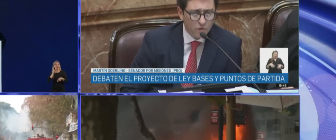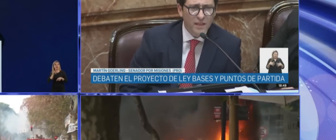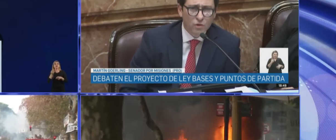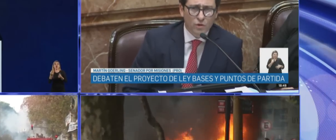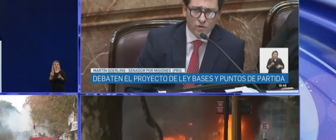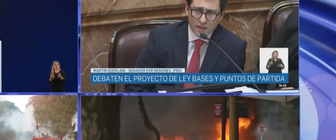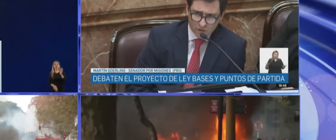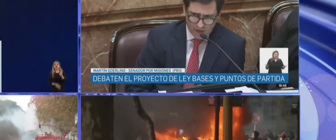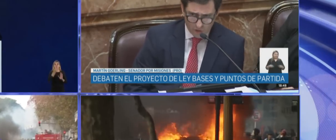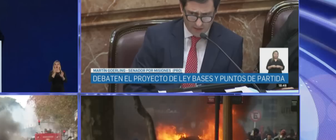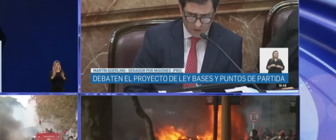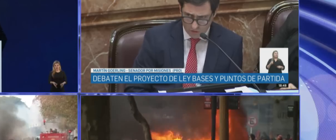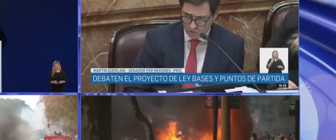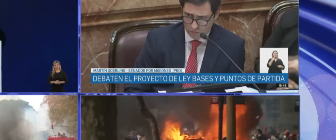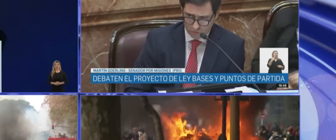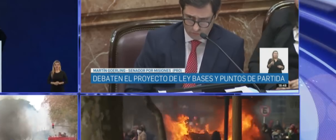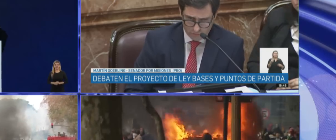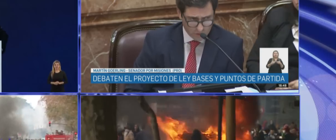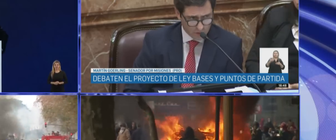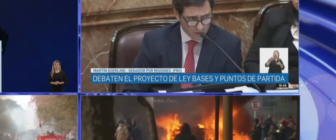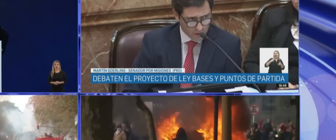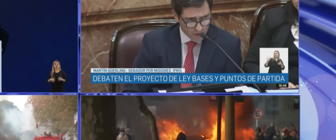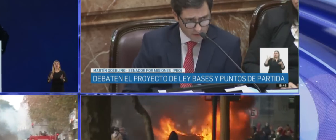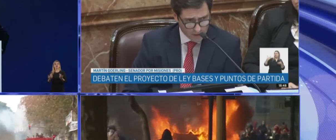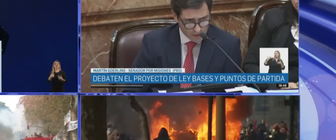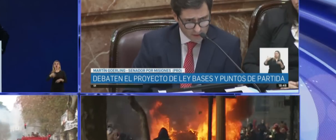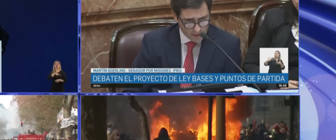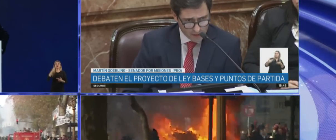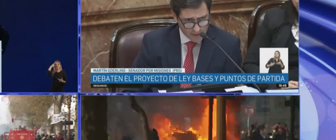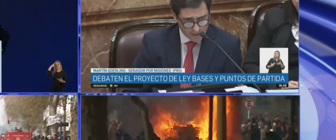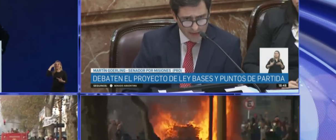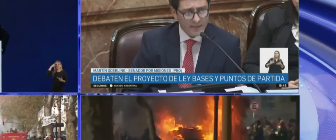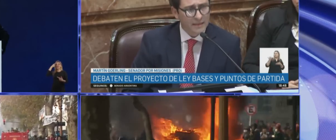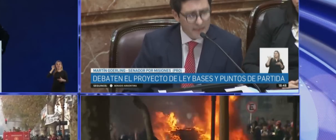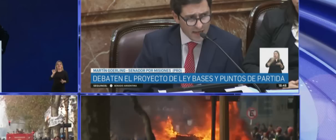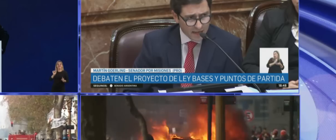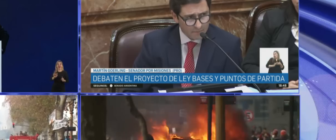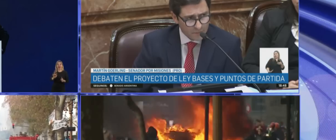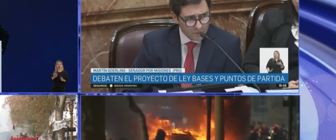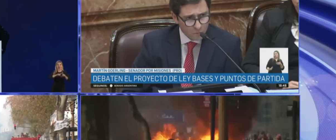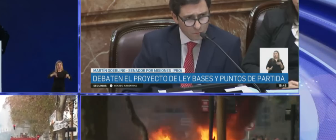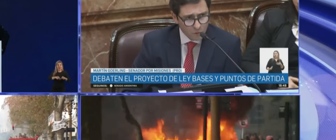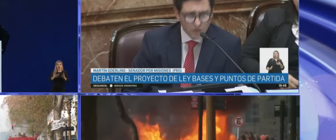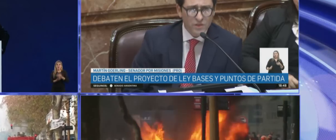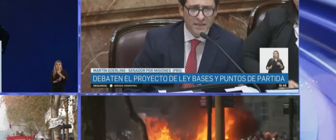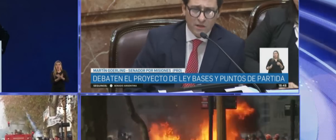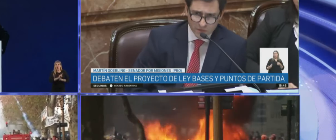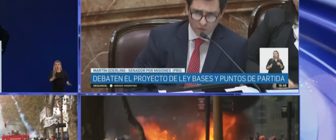suban. Por lo tanto, nuestra apuesta era frenar con la emisión de dinero.